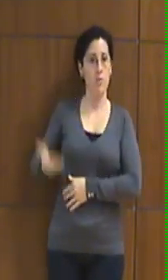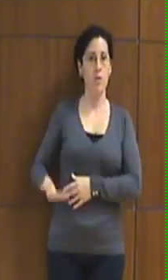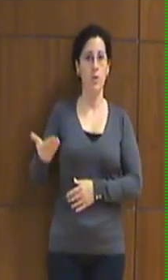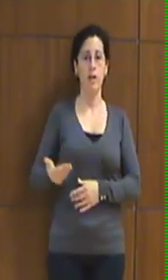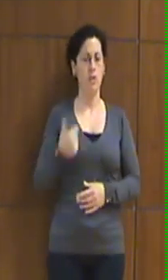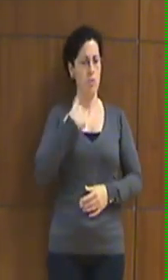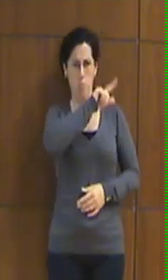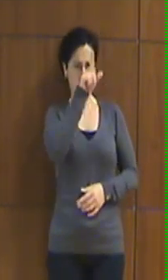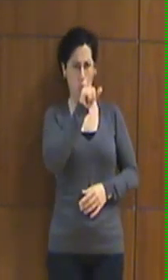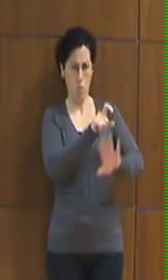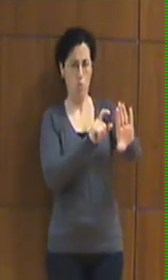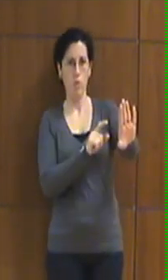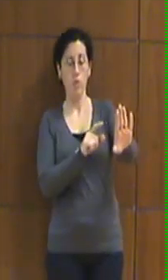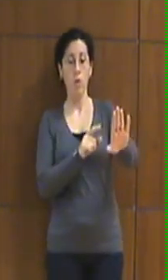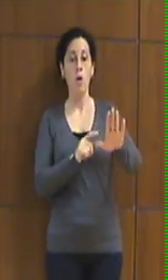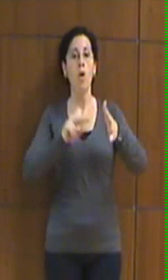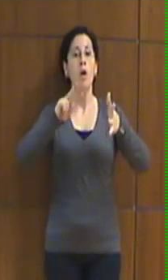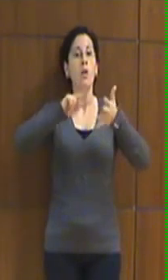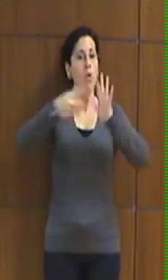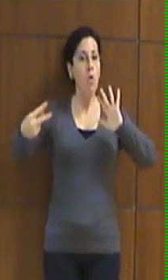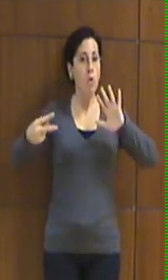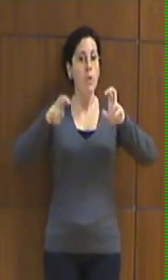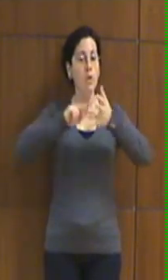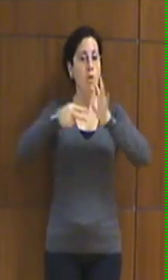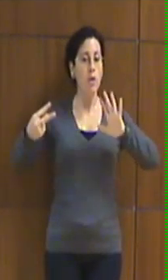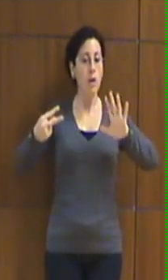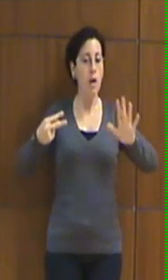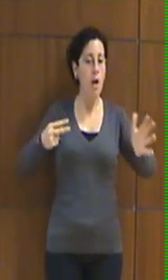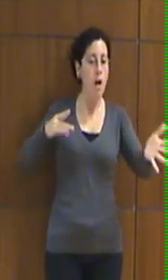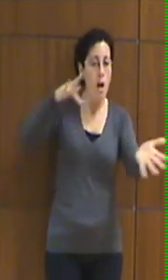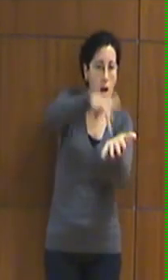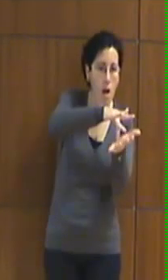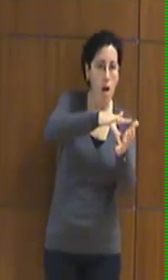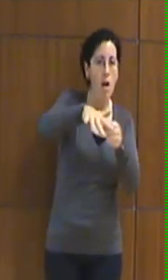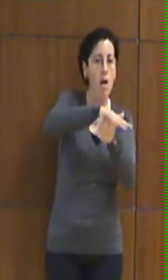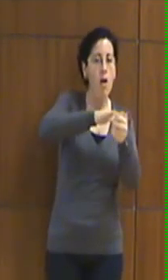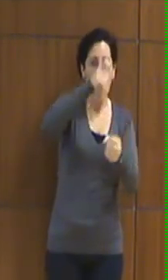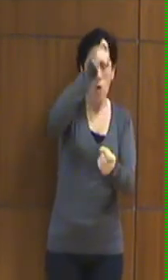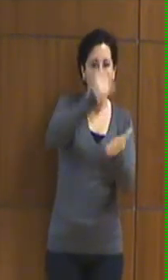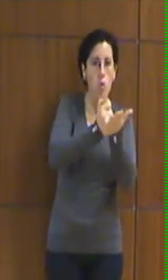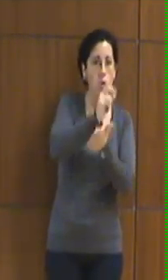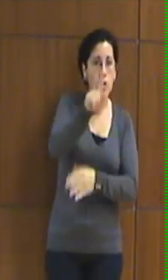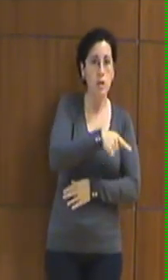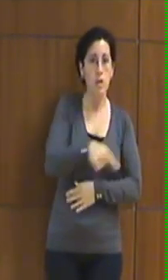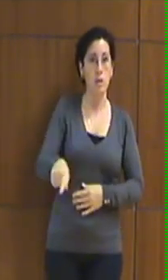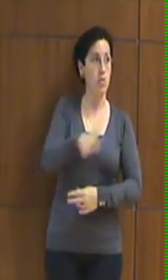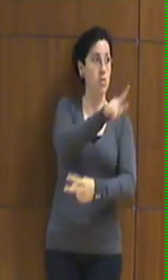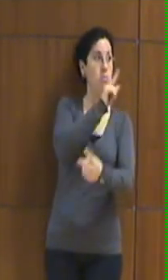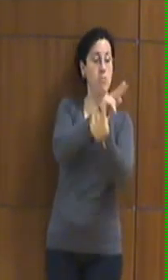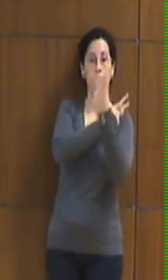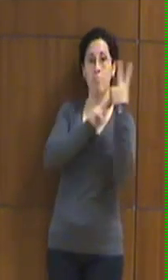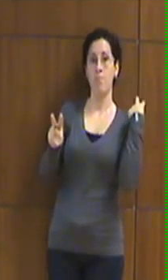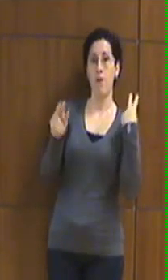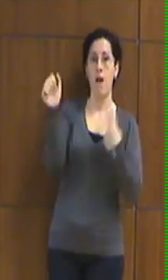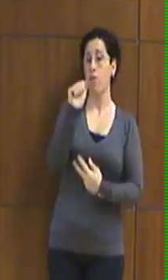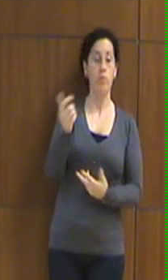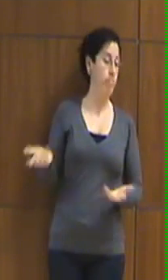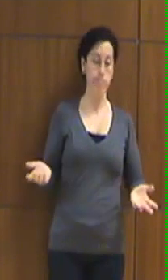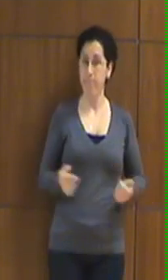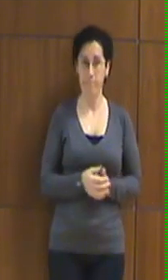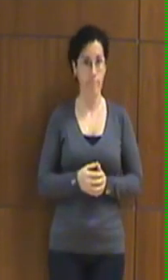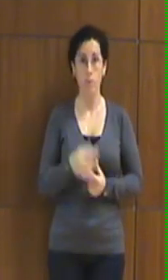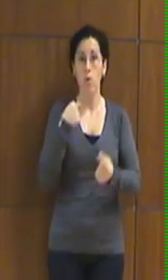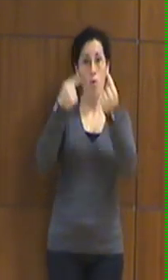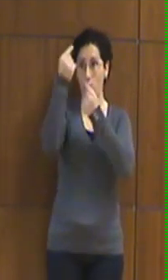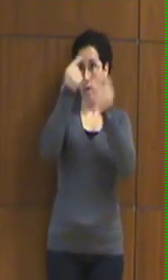yo pregunto, ¿llegan al mundo rural o no? No, o sea, yo no tengo datos, ¿no? Pero